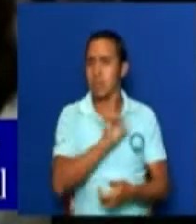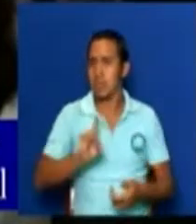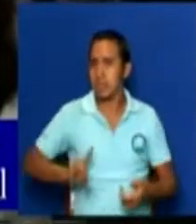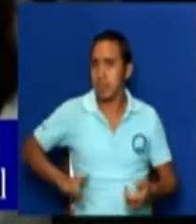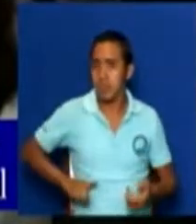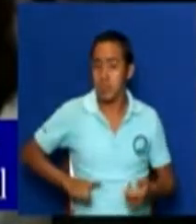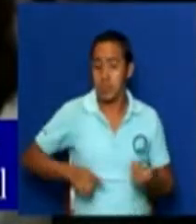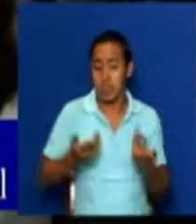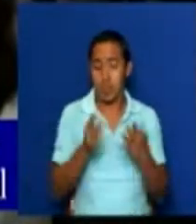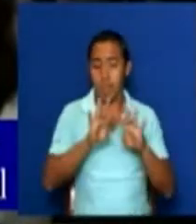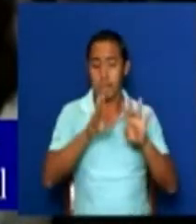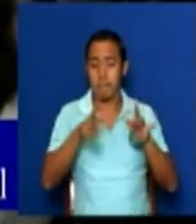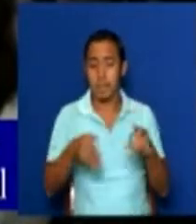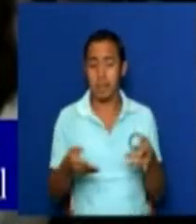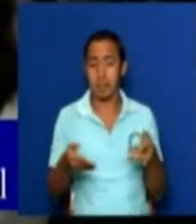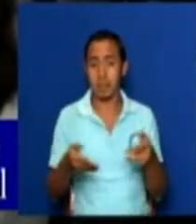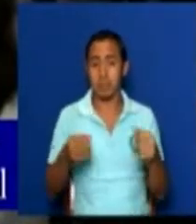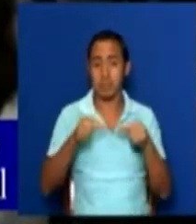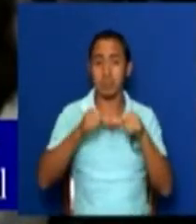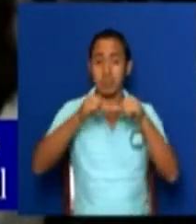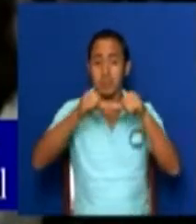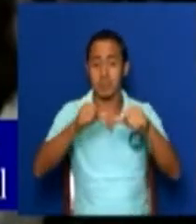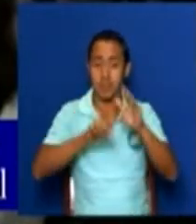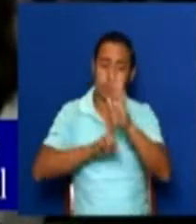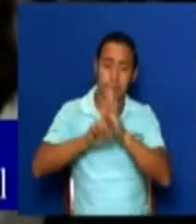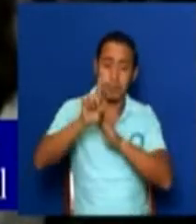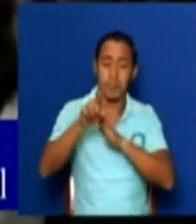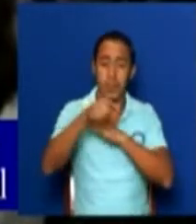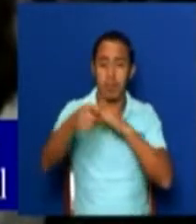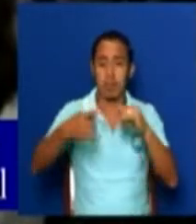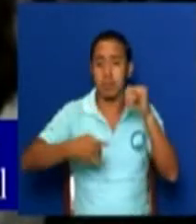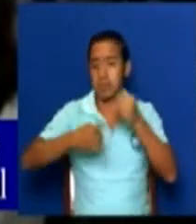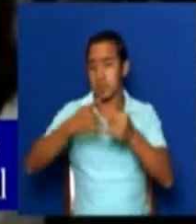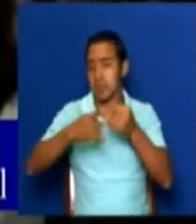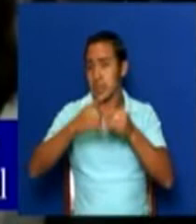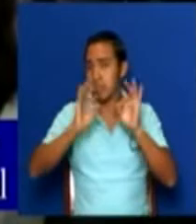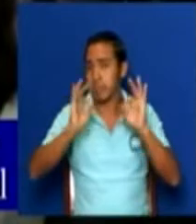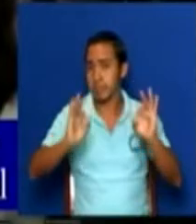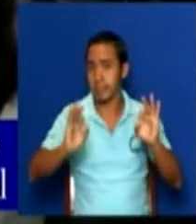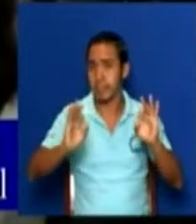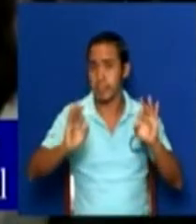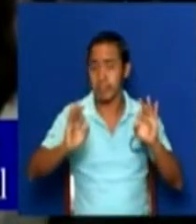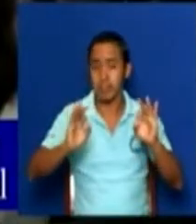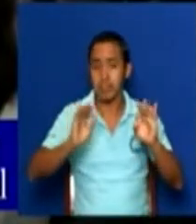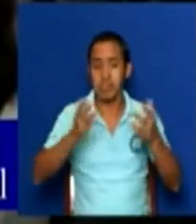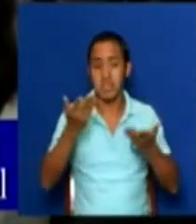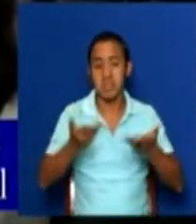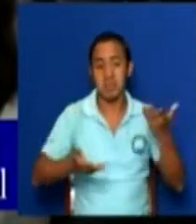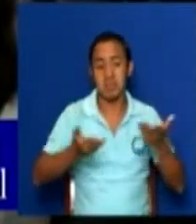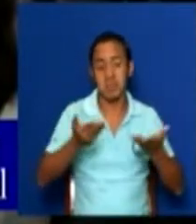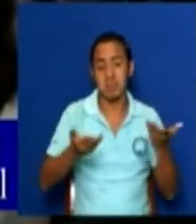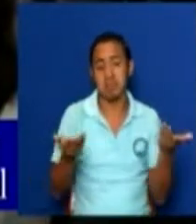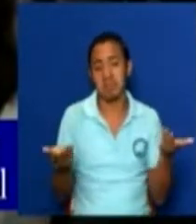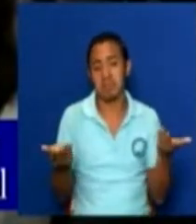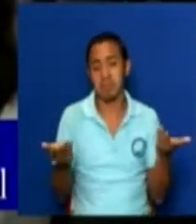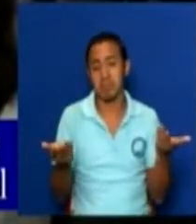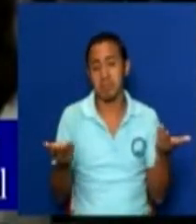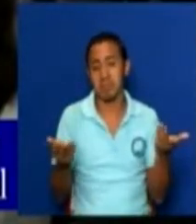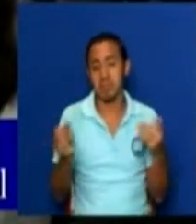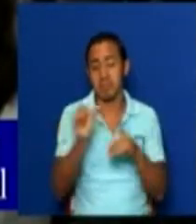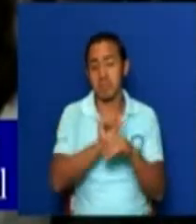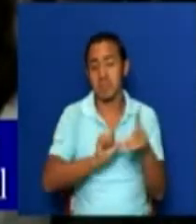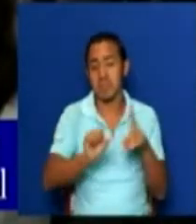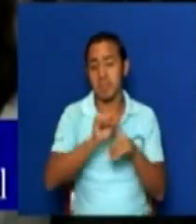aquí si Nicaragua no estaría avanzando en la senda de género y de equidad. Estaríamos tal vez en una